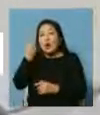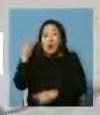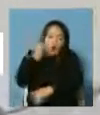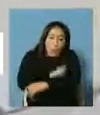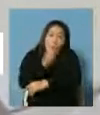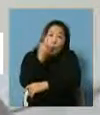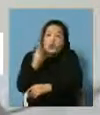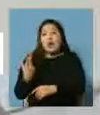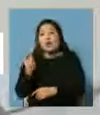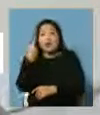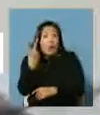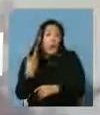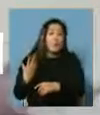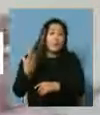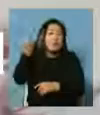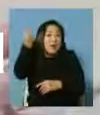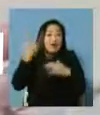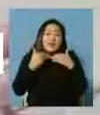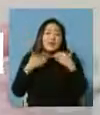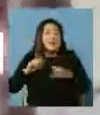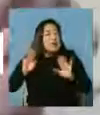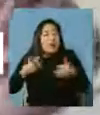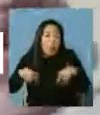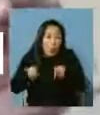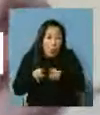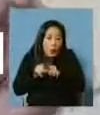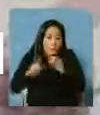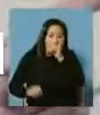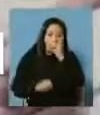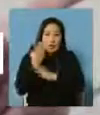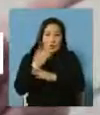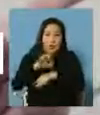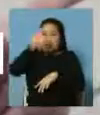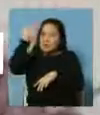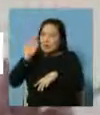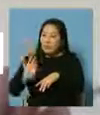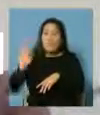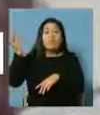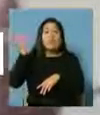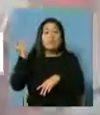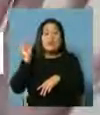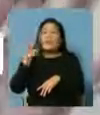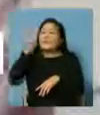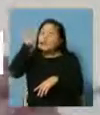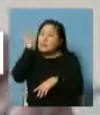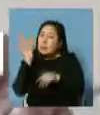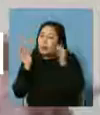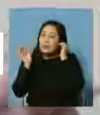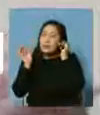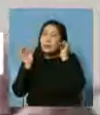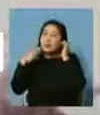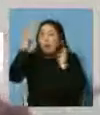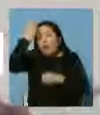dosis, si hay que dar 2 dosis, pero así todo, desde que apareció el virus en diciembre, confirmado, digamos,